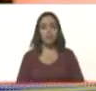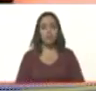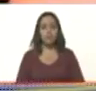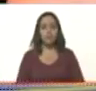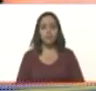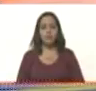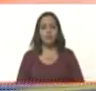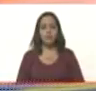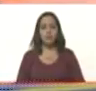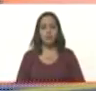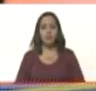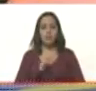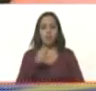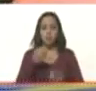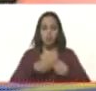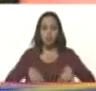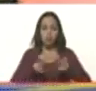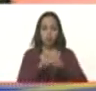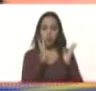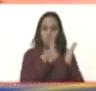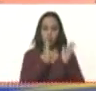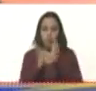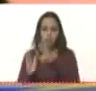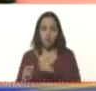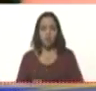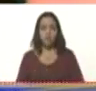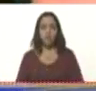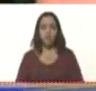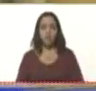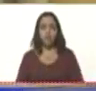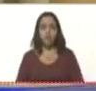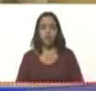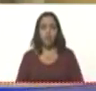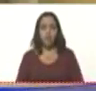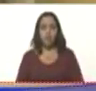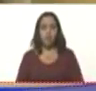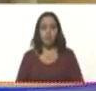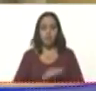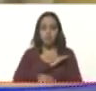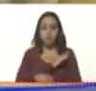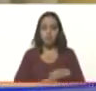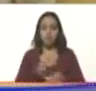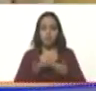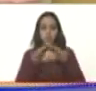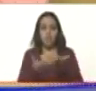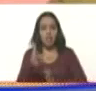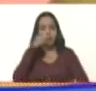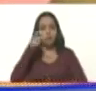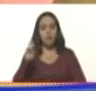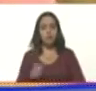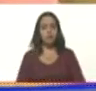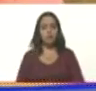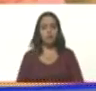el poder moral, el poder organizativo. Poder para el pueblo, poder popular.